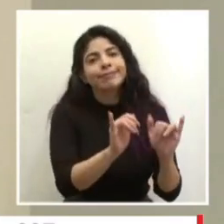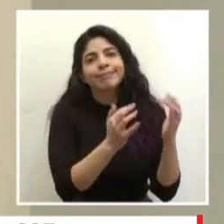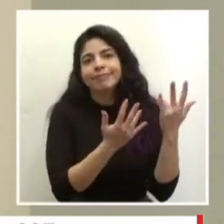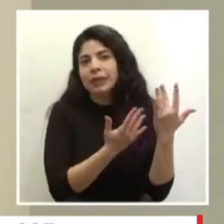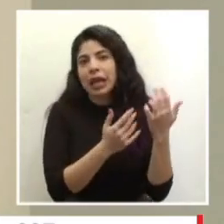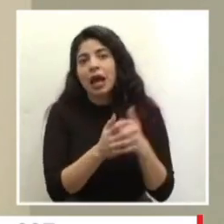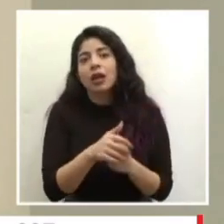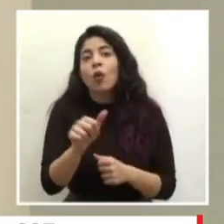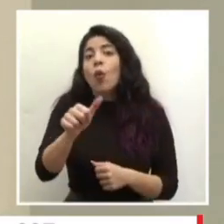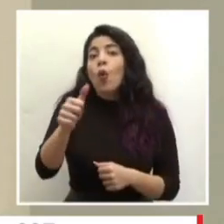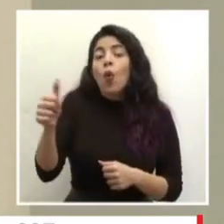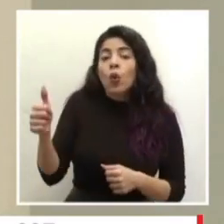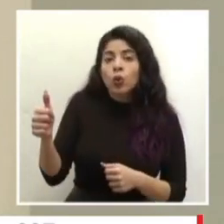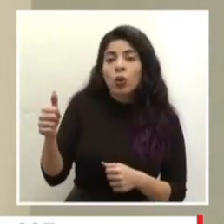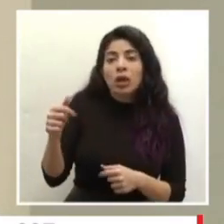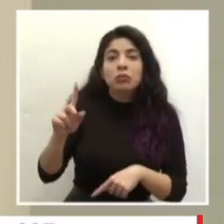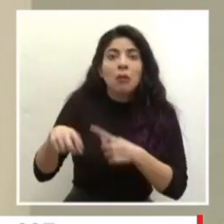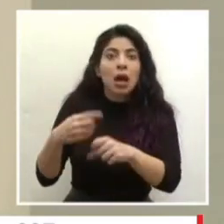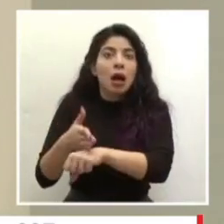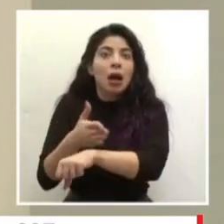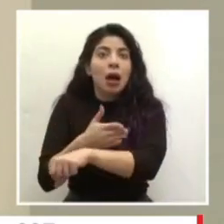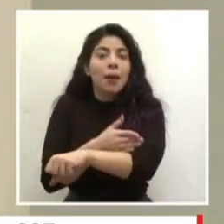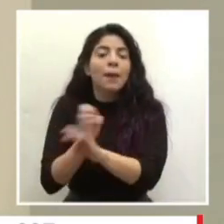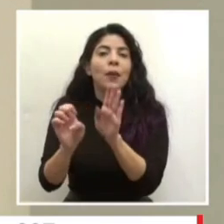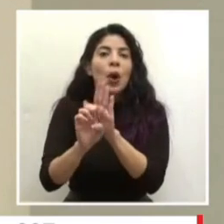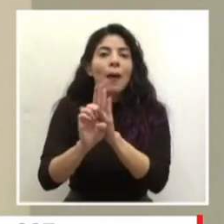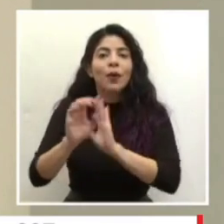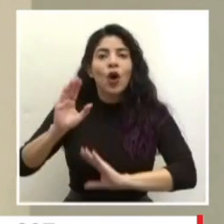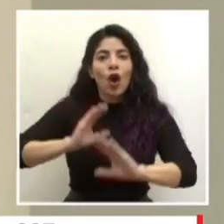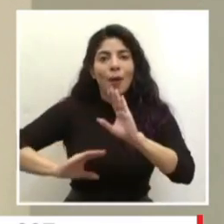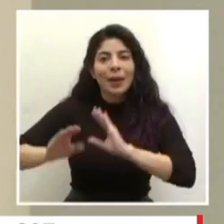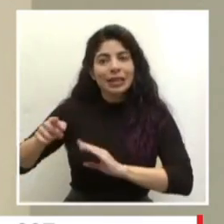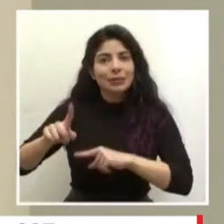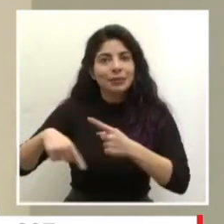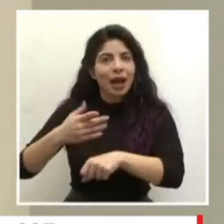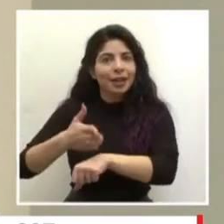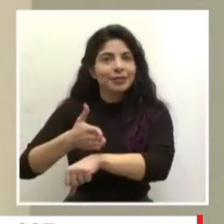Otras que verán un avance, como es el caso del comercio.